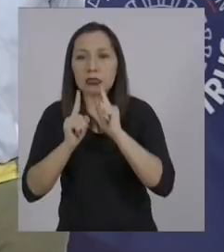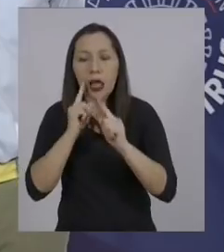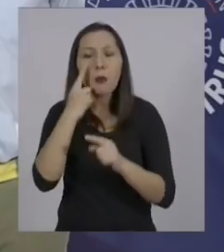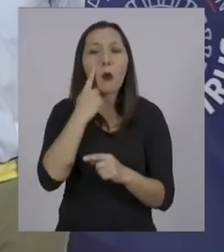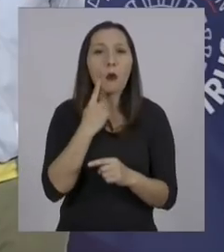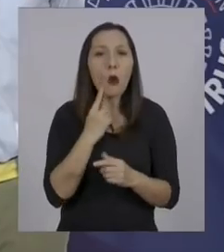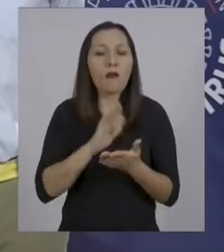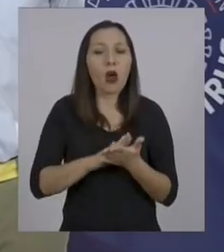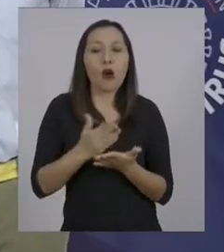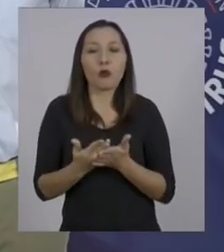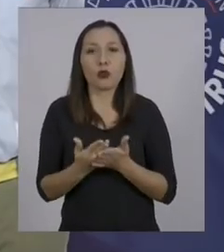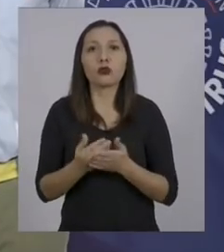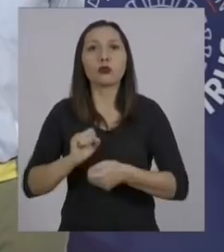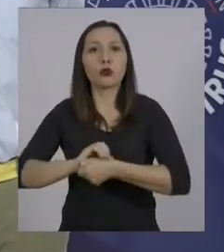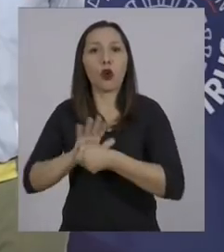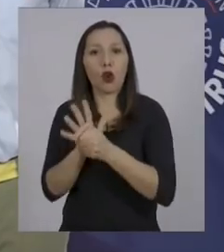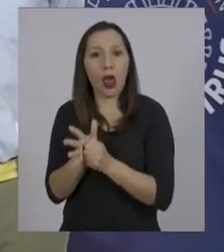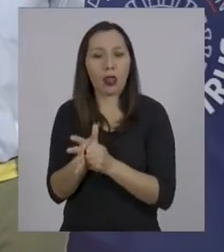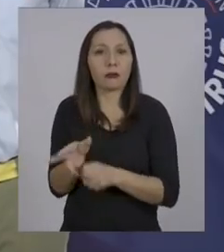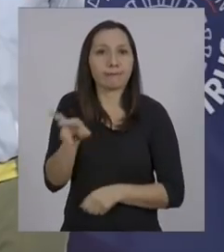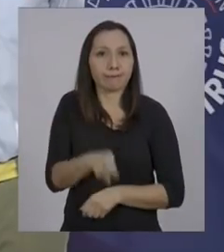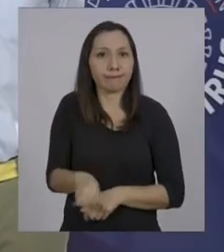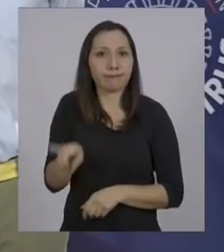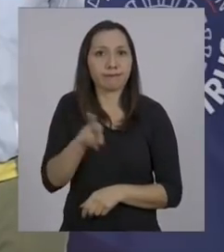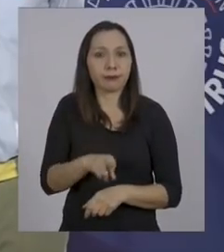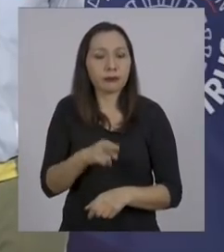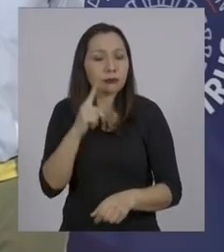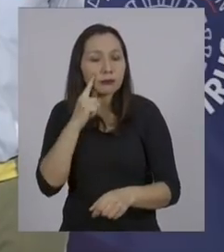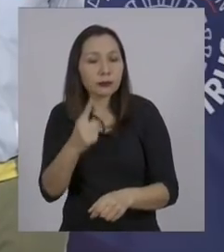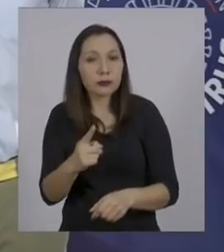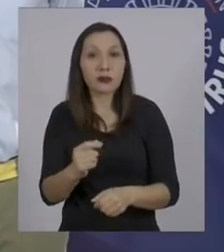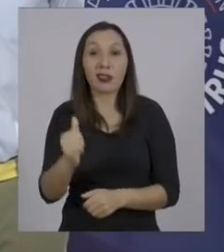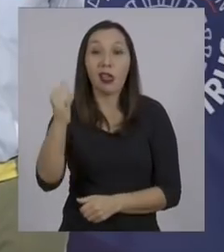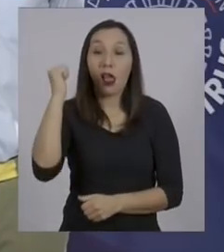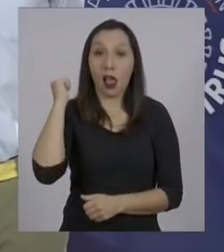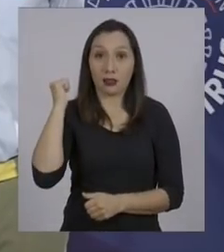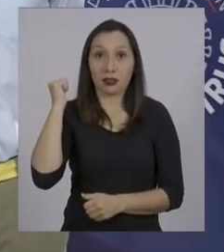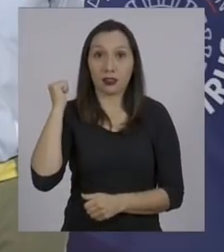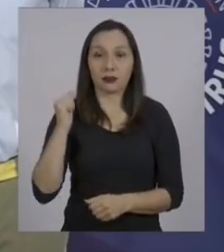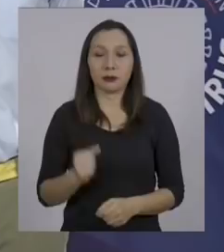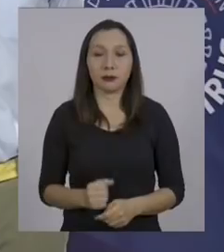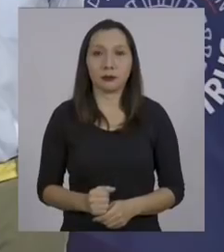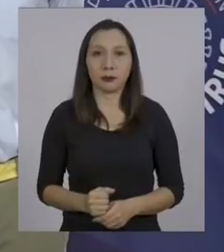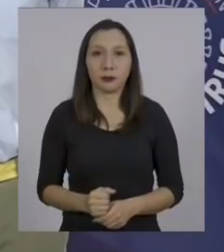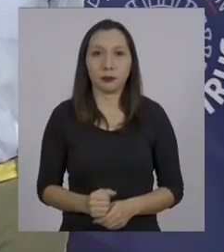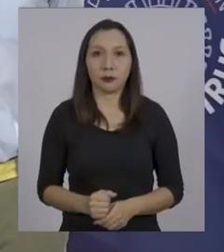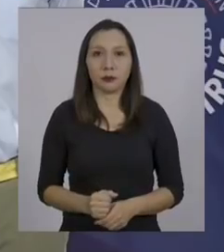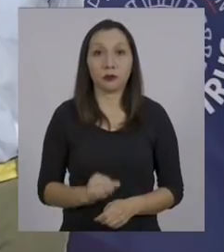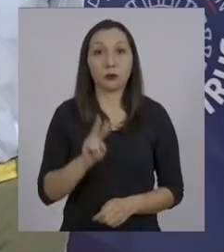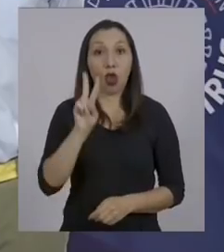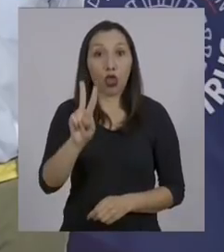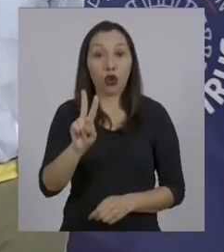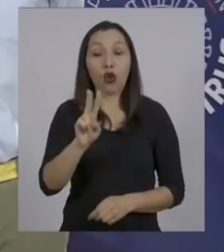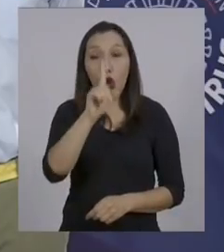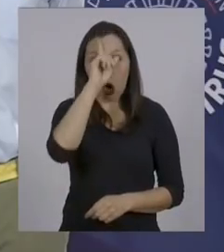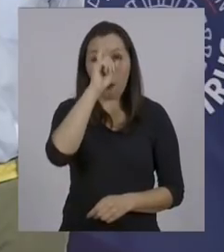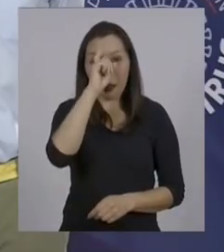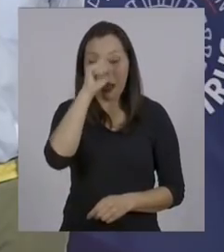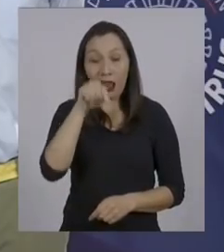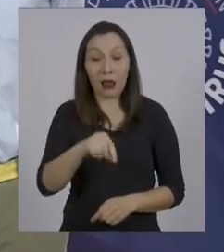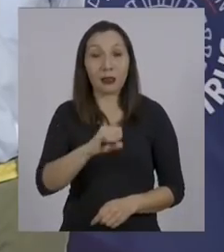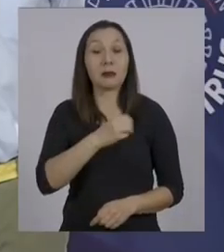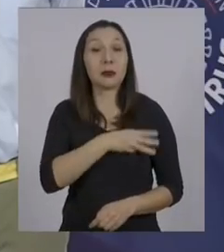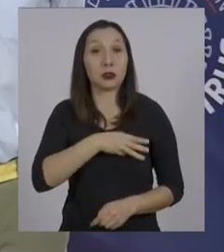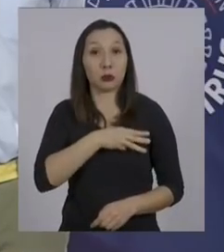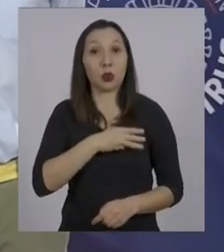de coronavirus. En el día de ayer, en 2 hospitales de la región